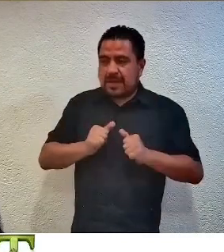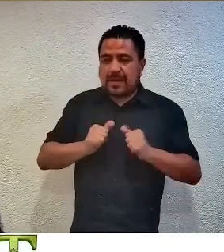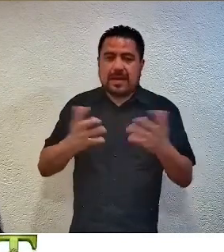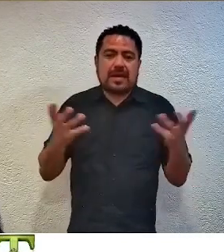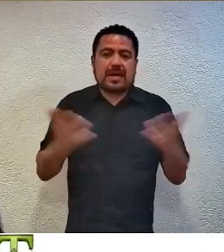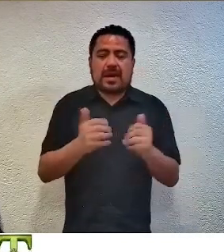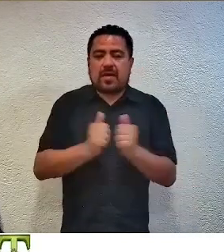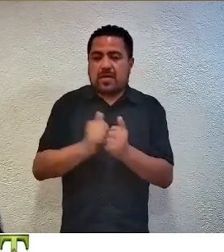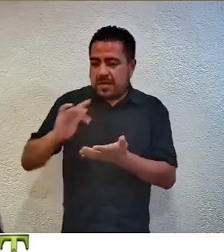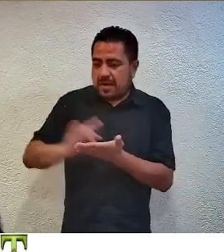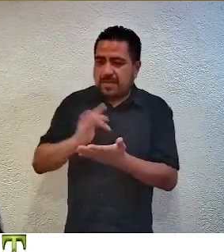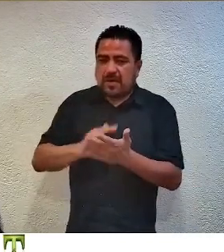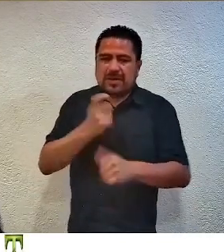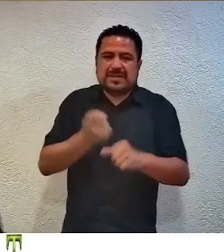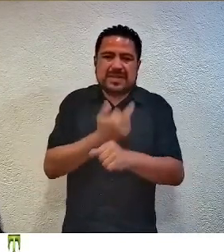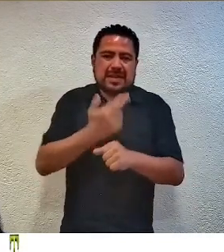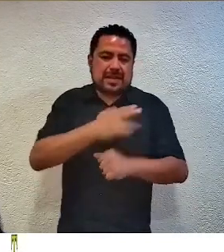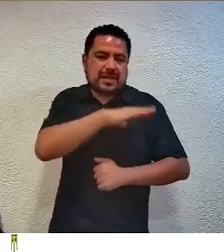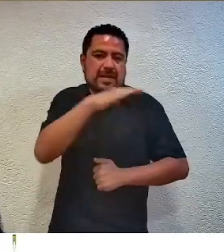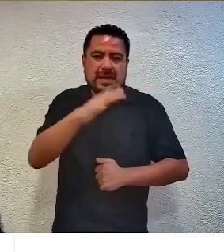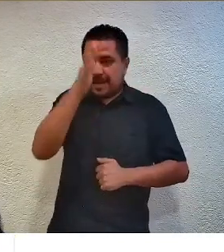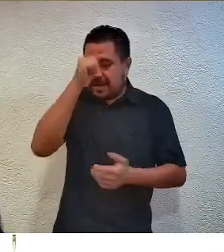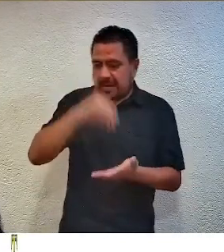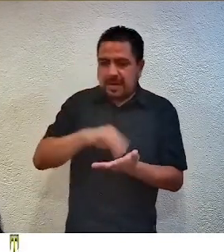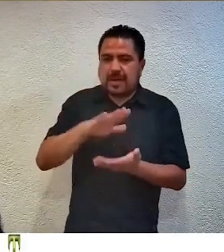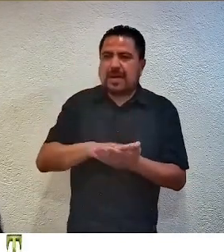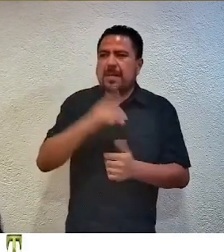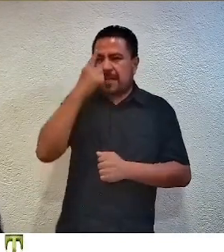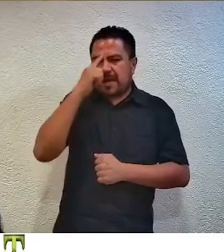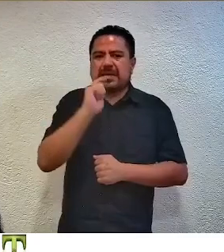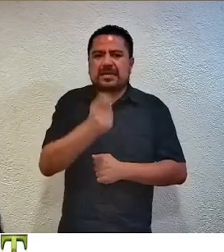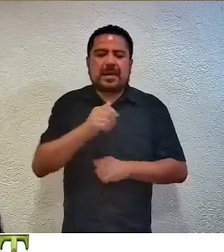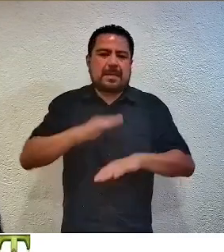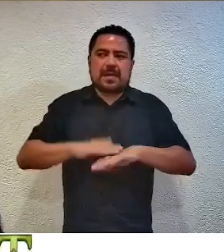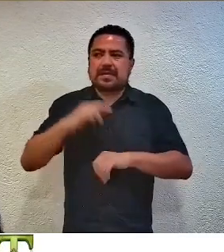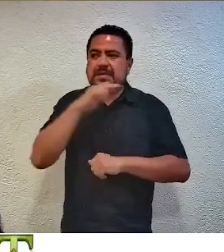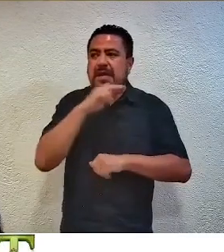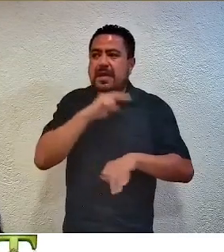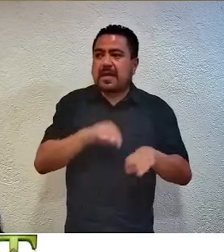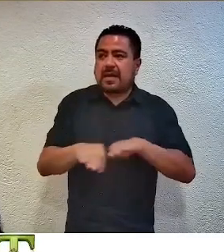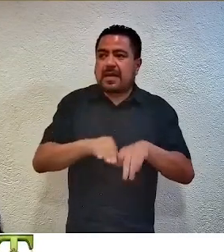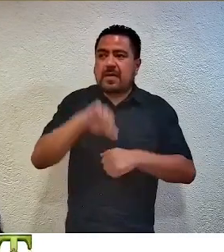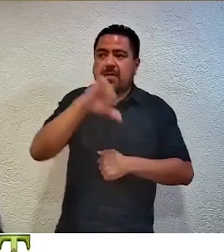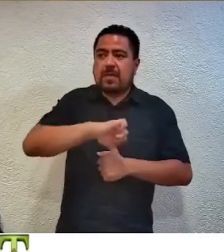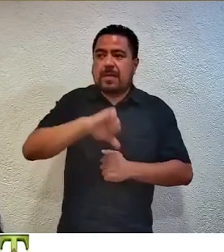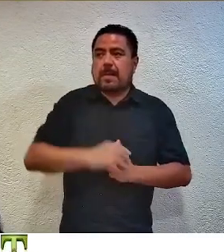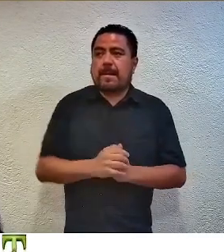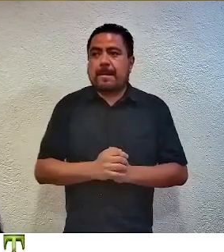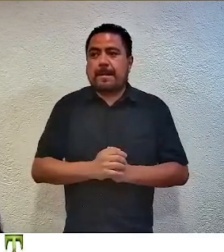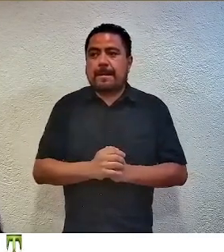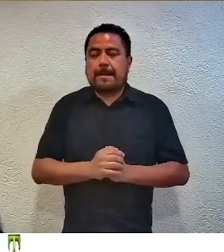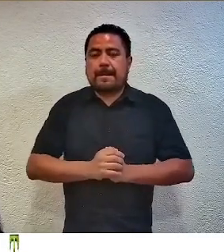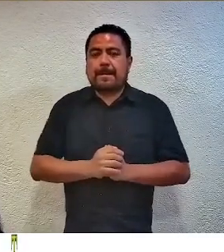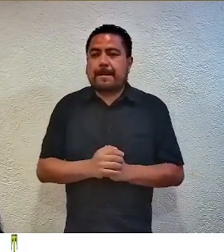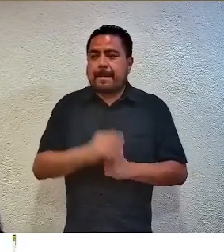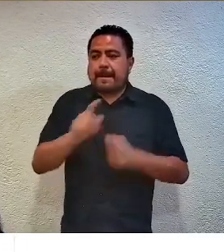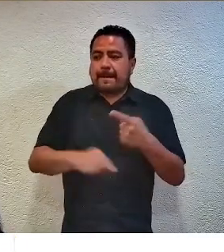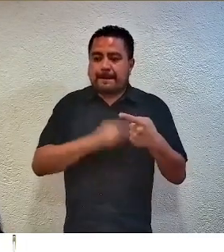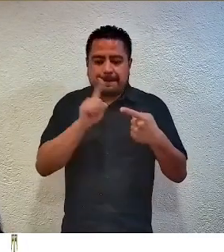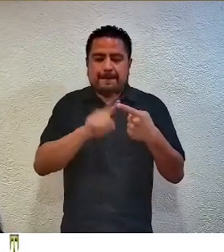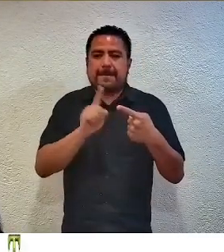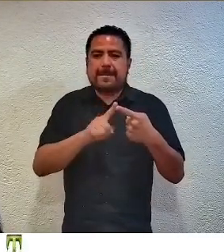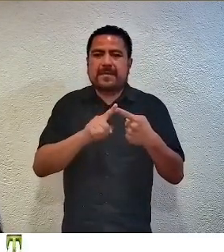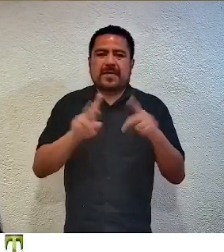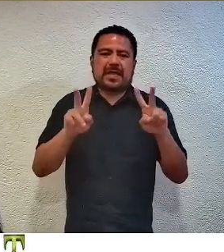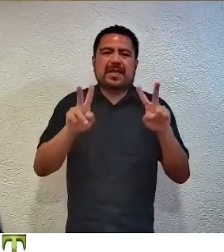con el apoyo del secretario general de Acuerdos a efecto de agilizar los trabajos de esta sesión. El primer asunto